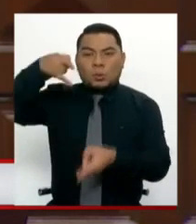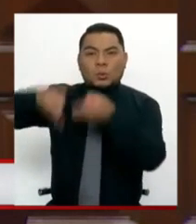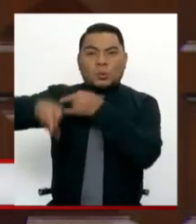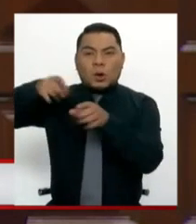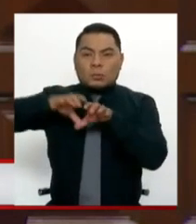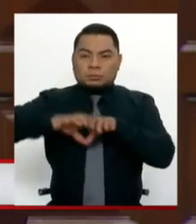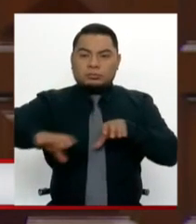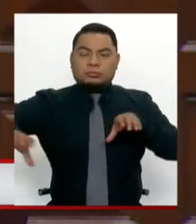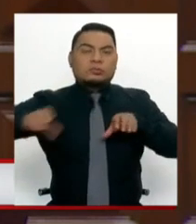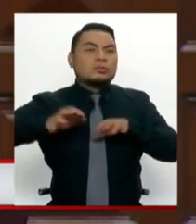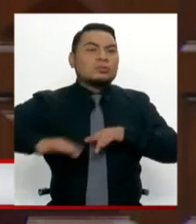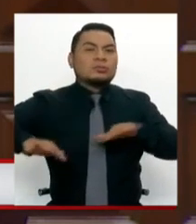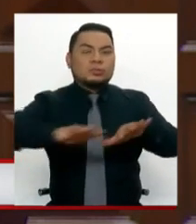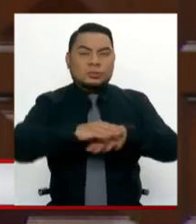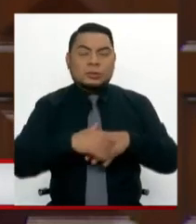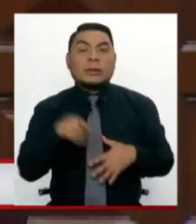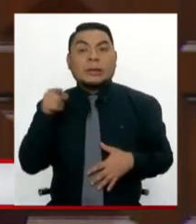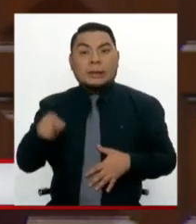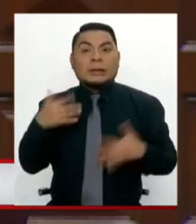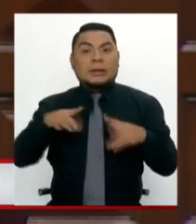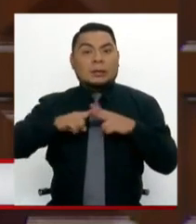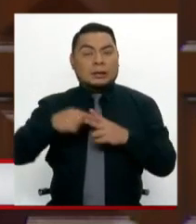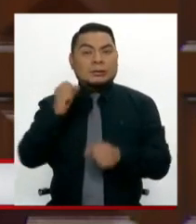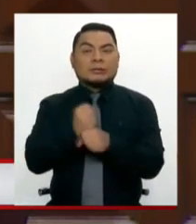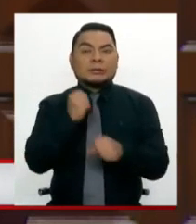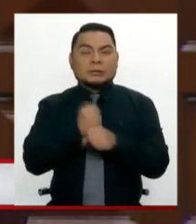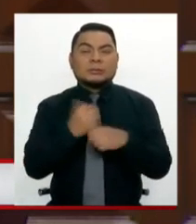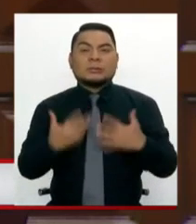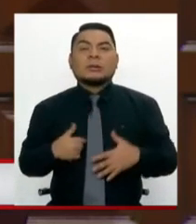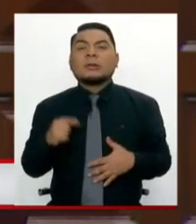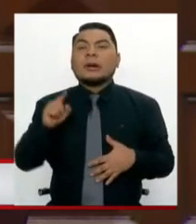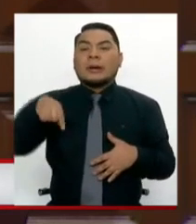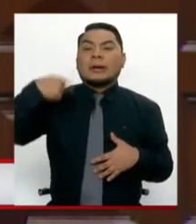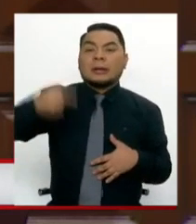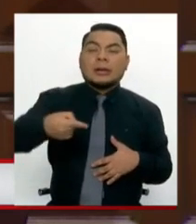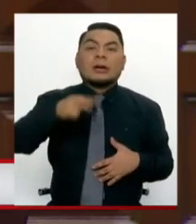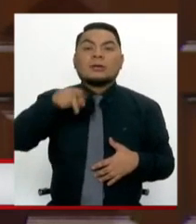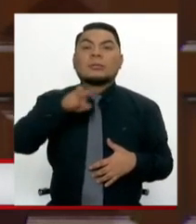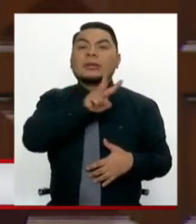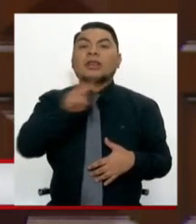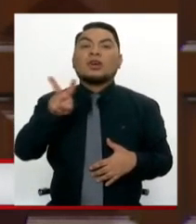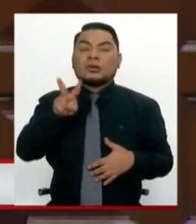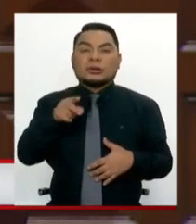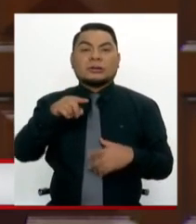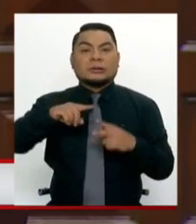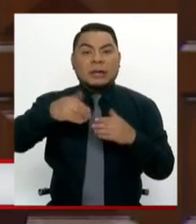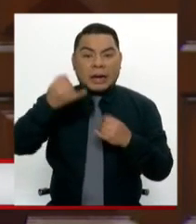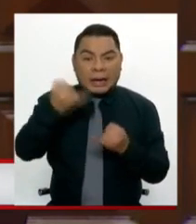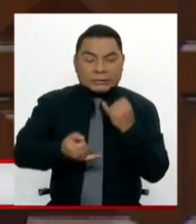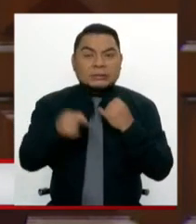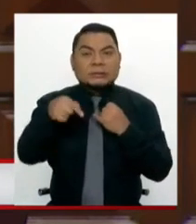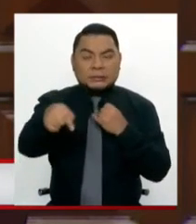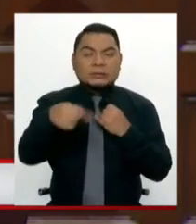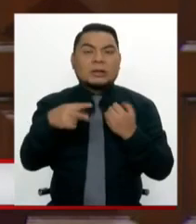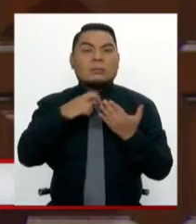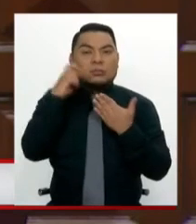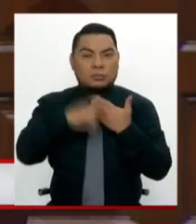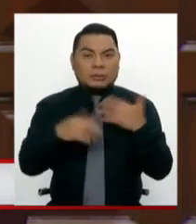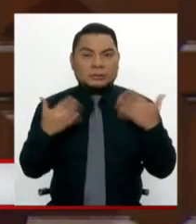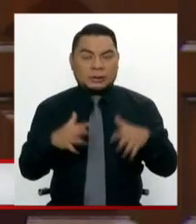que permitirá su puesta en operación en el cuarto trimestre del 2022, de acuerdo con lo